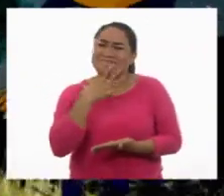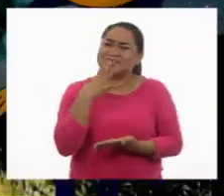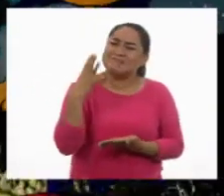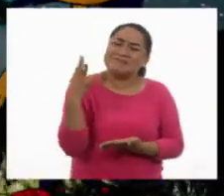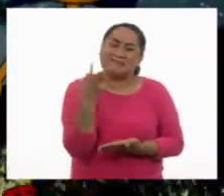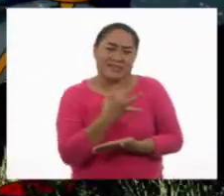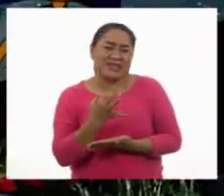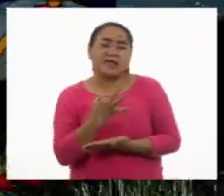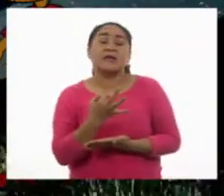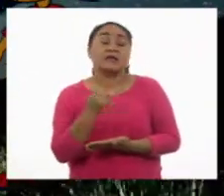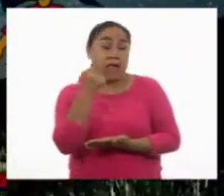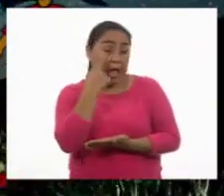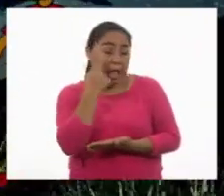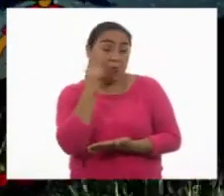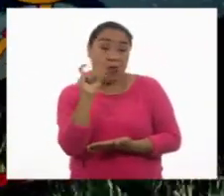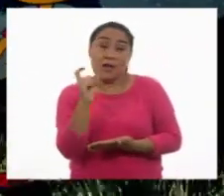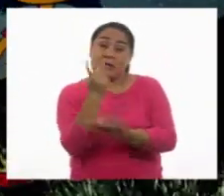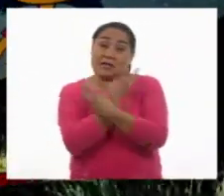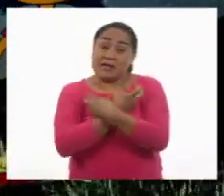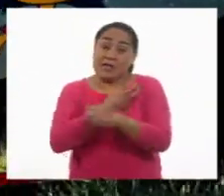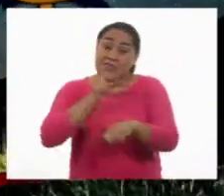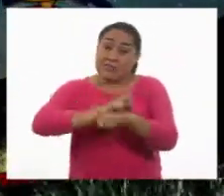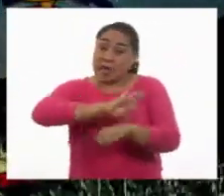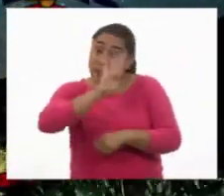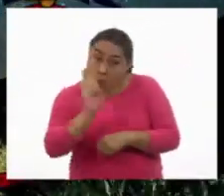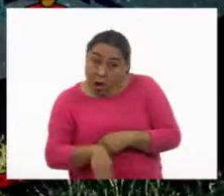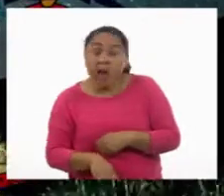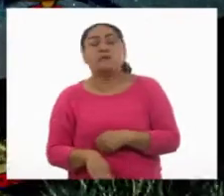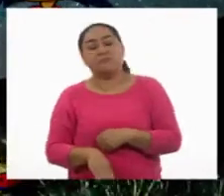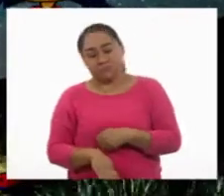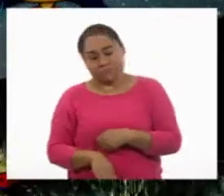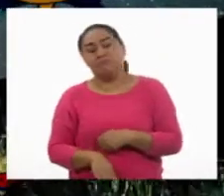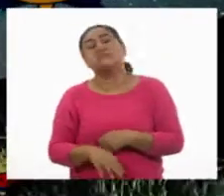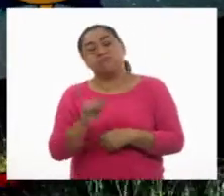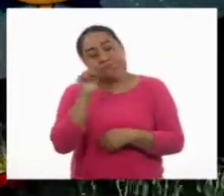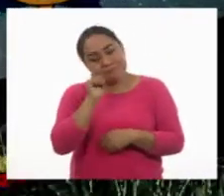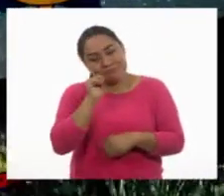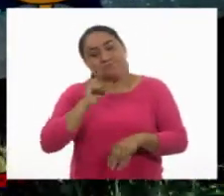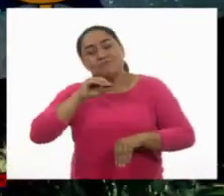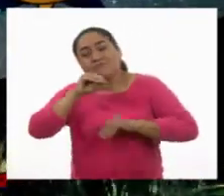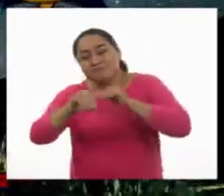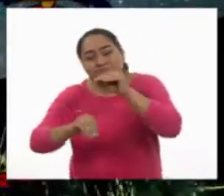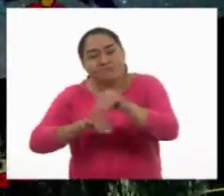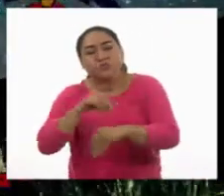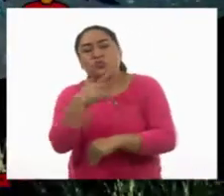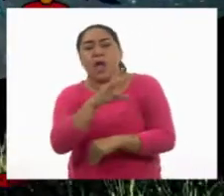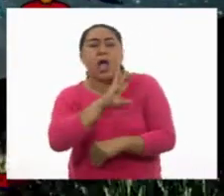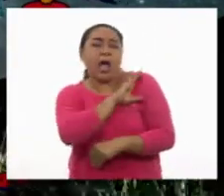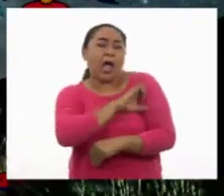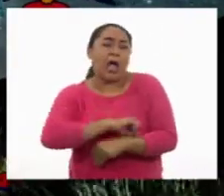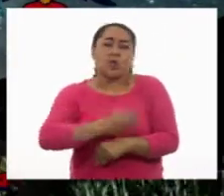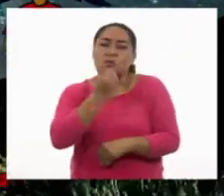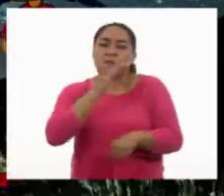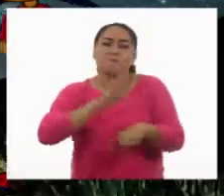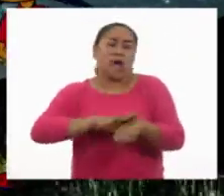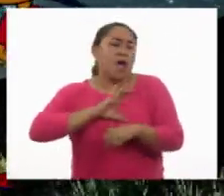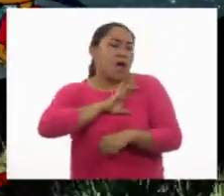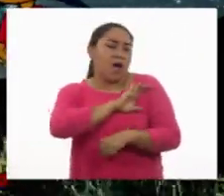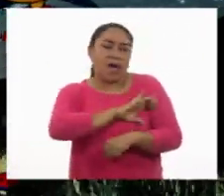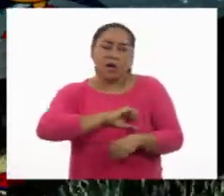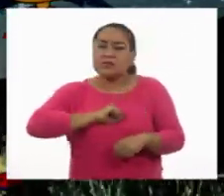Todos los días de muerto, a ella le ponemos en nuestra ofrenda el platillo que más le